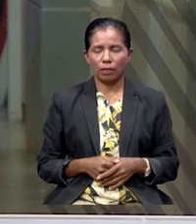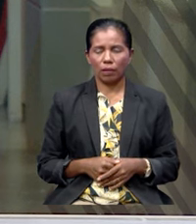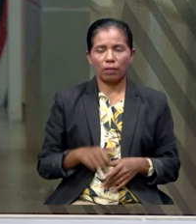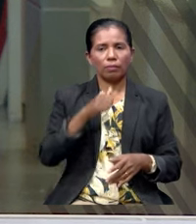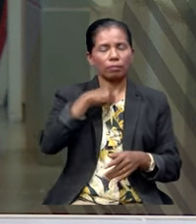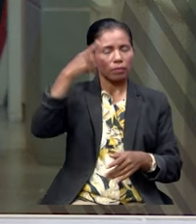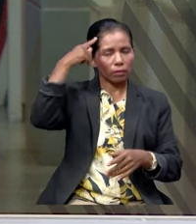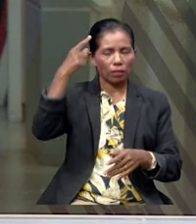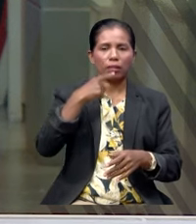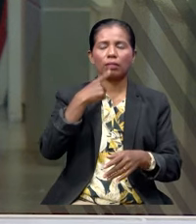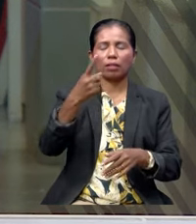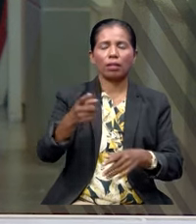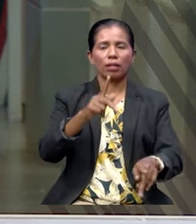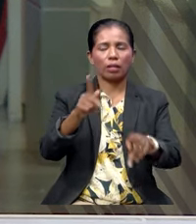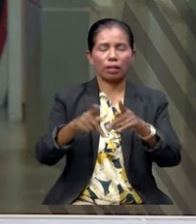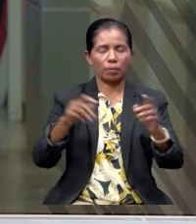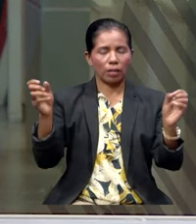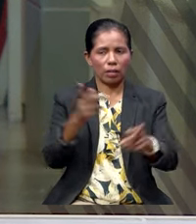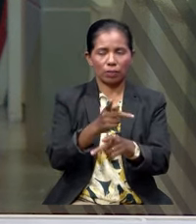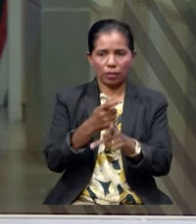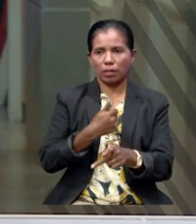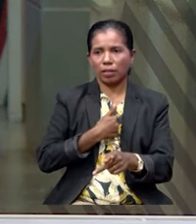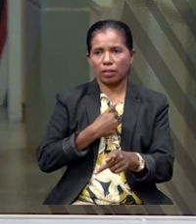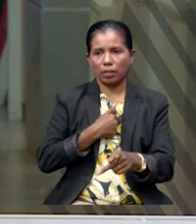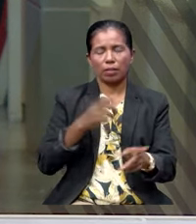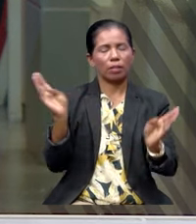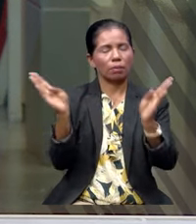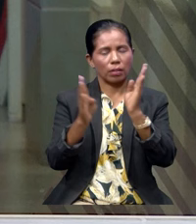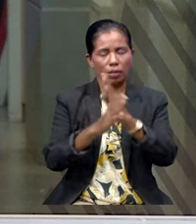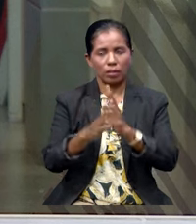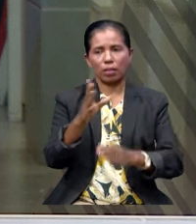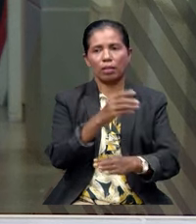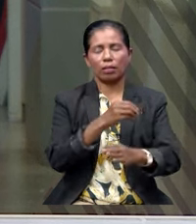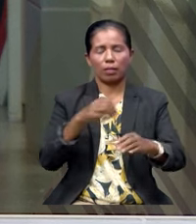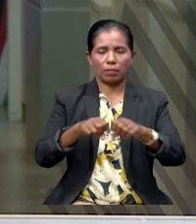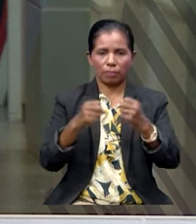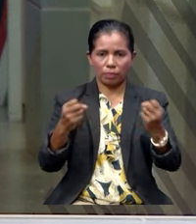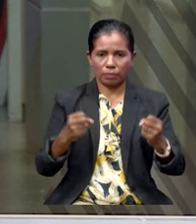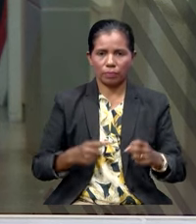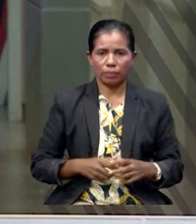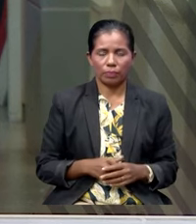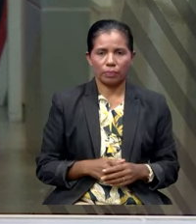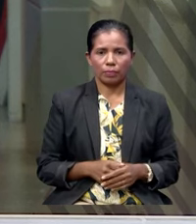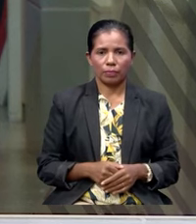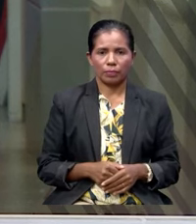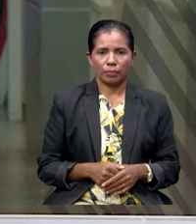Papa Francisco atenten emanebe la cuidado an se soy atanca escravo.